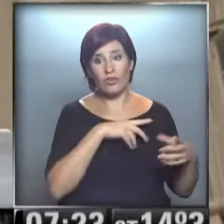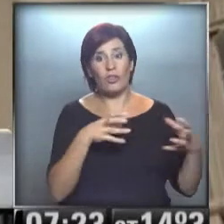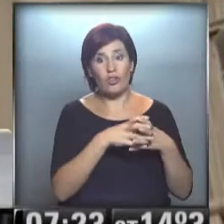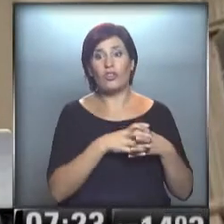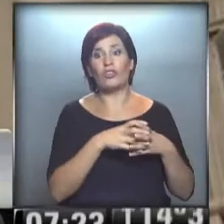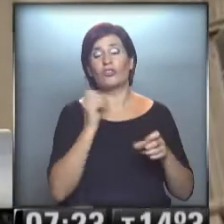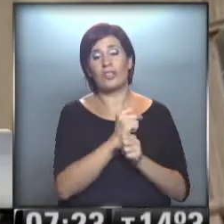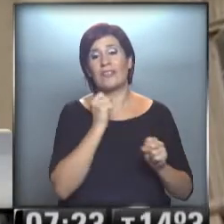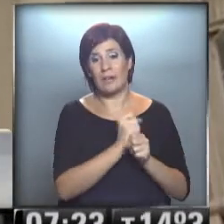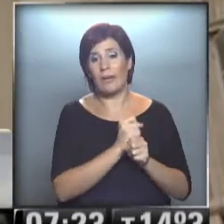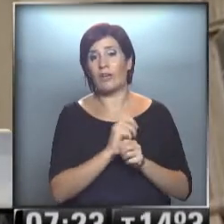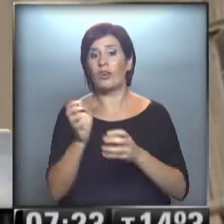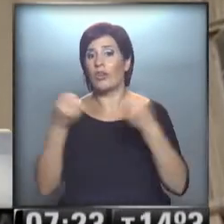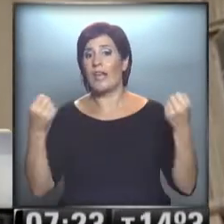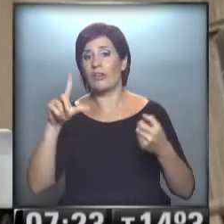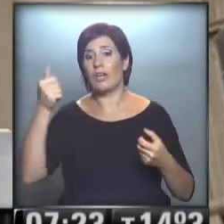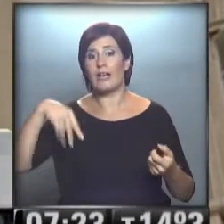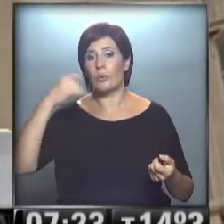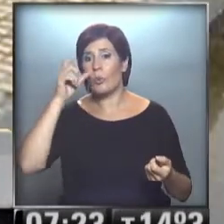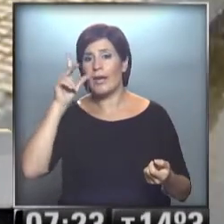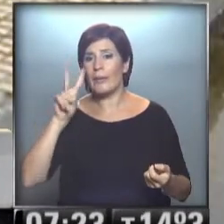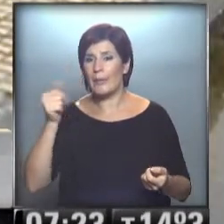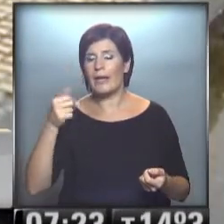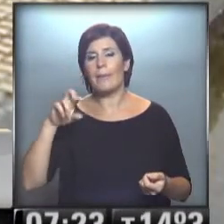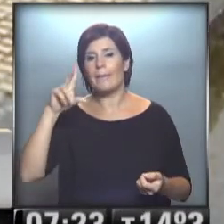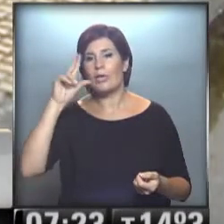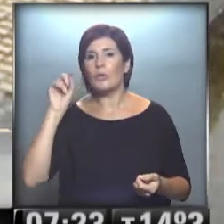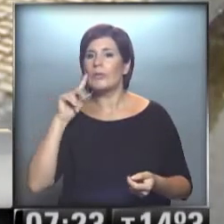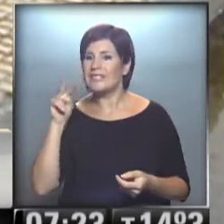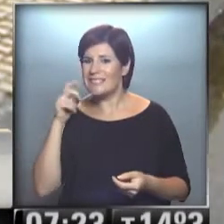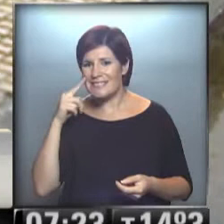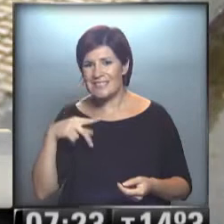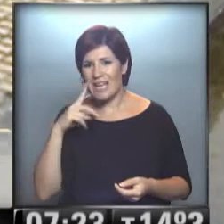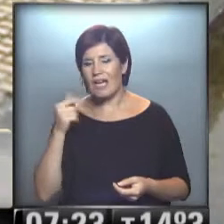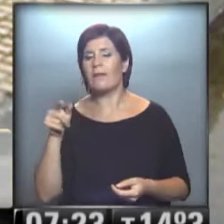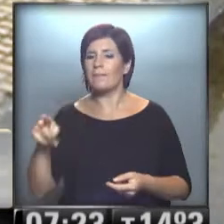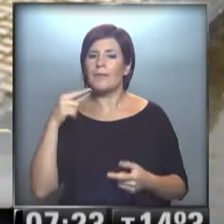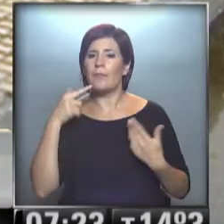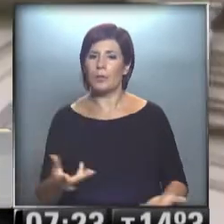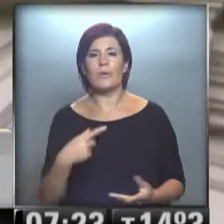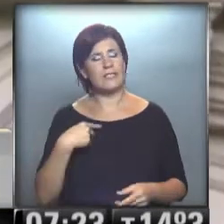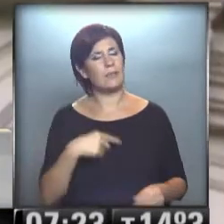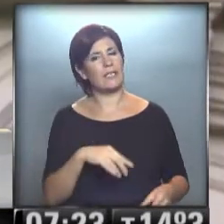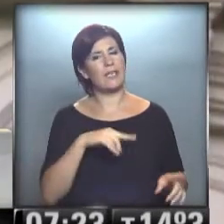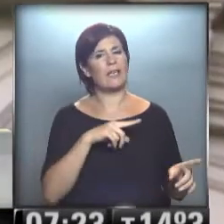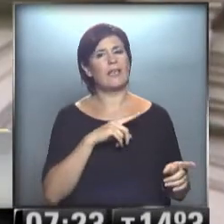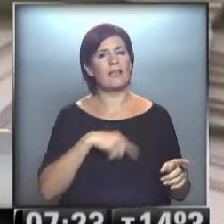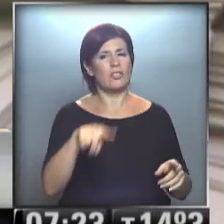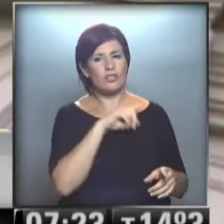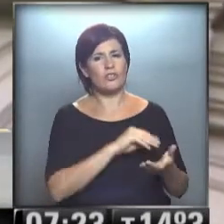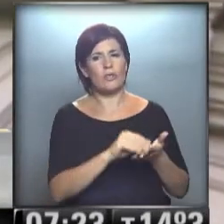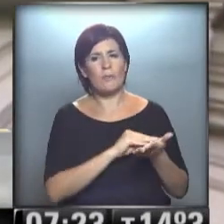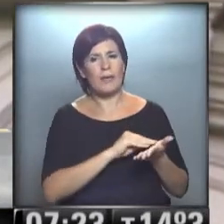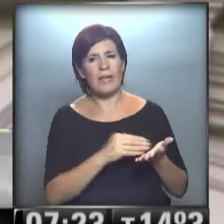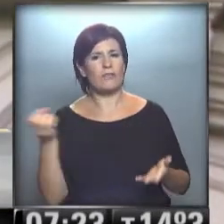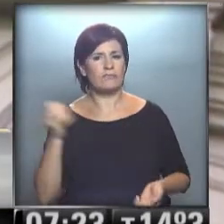Nueva Provincia aprovechó todo esto que le estoy detallando para ensuciarnos con adjetivos calificativos en diarios como